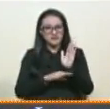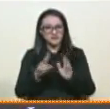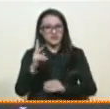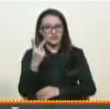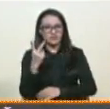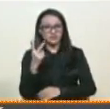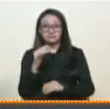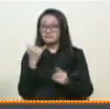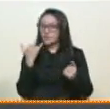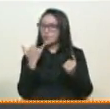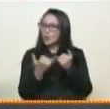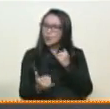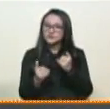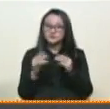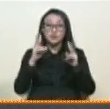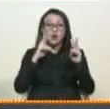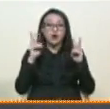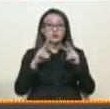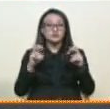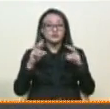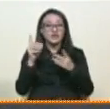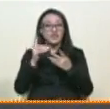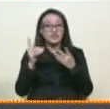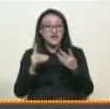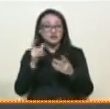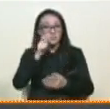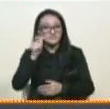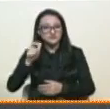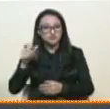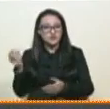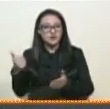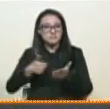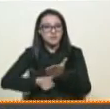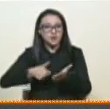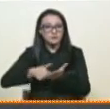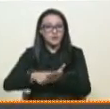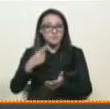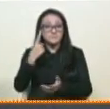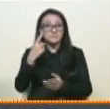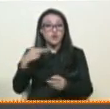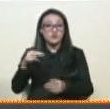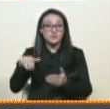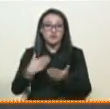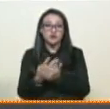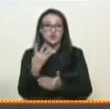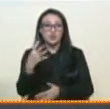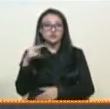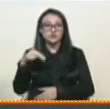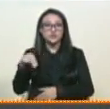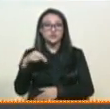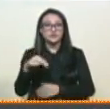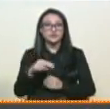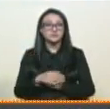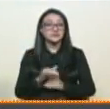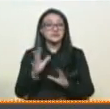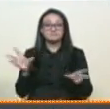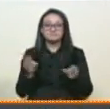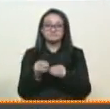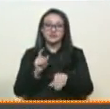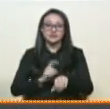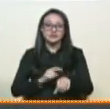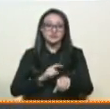Y finalmente tenemos la auditoría de los datos de electores, que va del 1 de noviembre al 4 de noviembre. Doctora, ya se nos ha terminado el